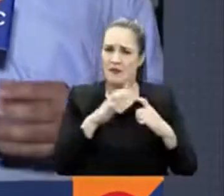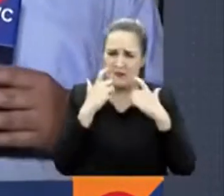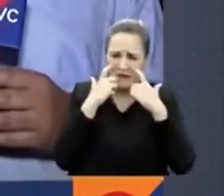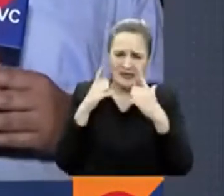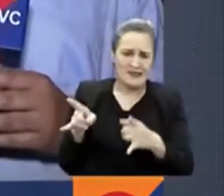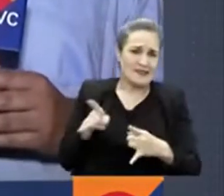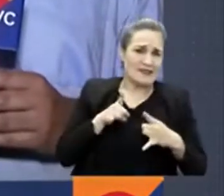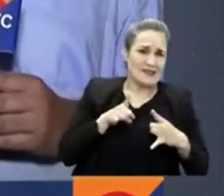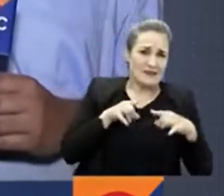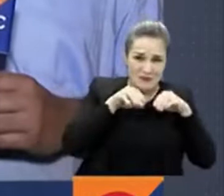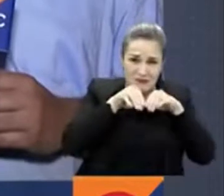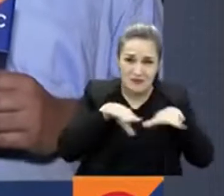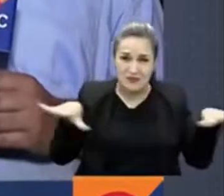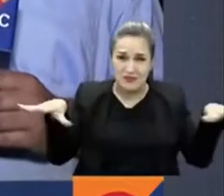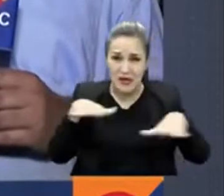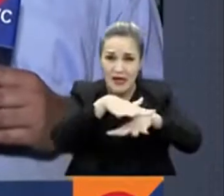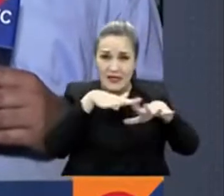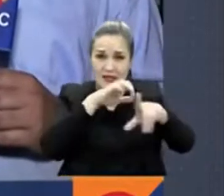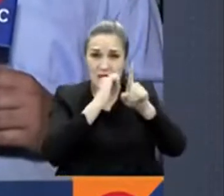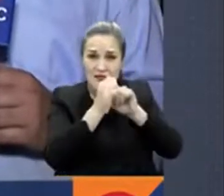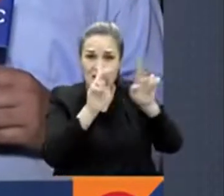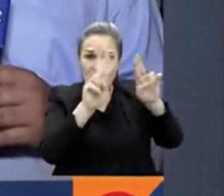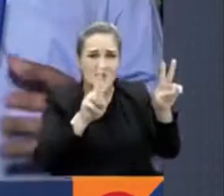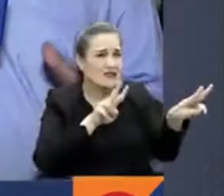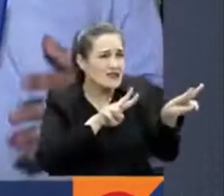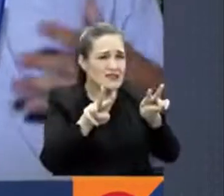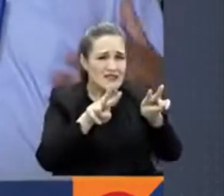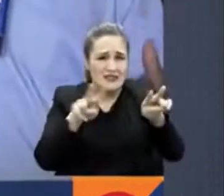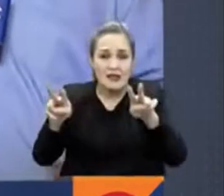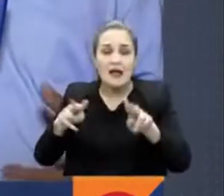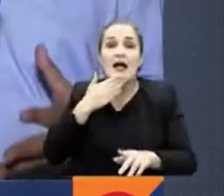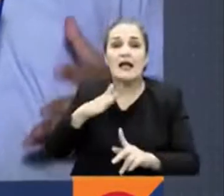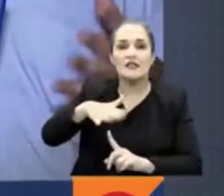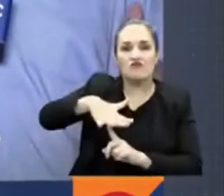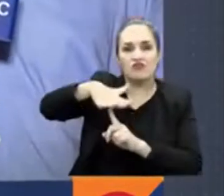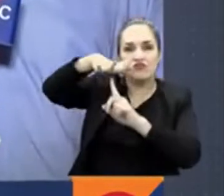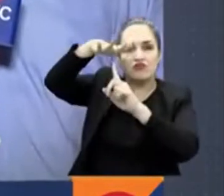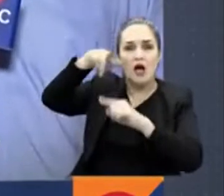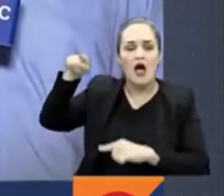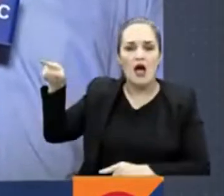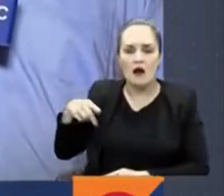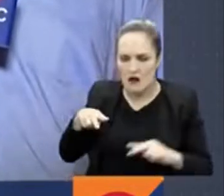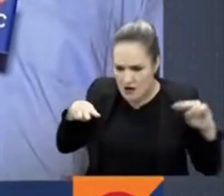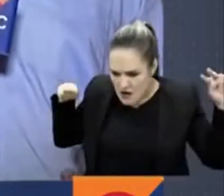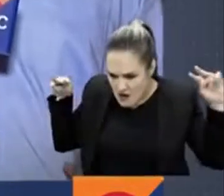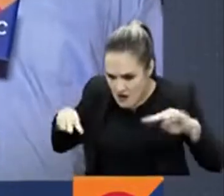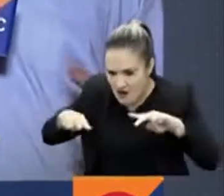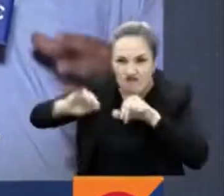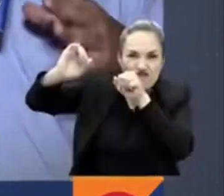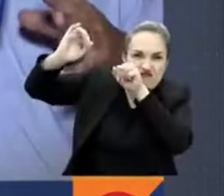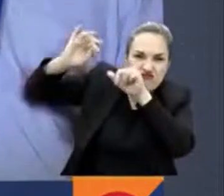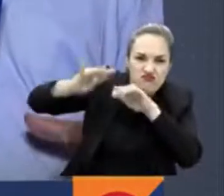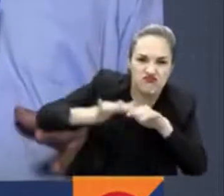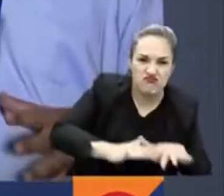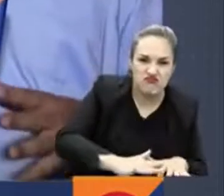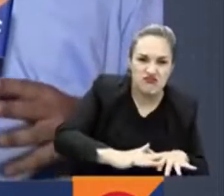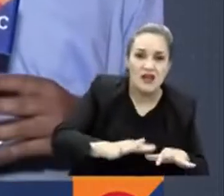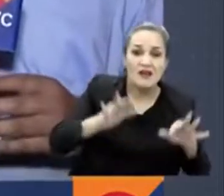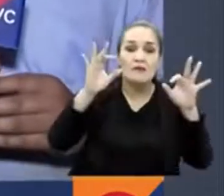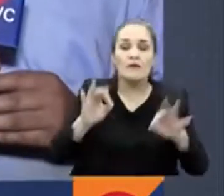lo que ha rodado por las redes sociales, este dron que nos facilita las imágenes, donde se ven caer 8 palcos de los 42, una